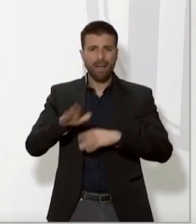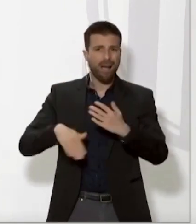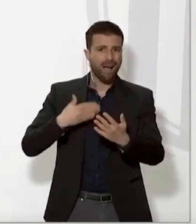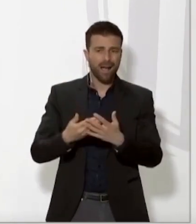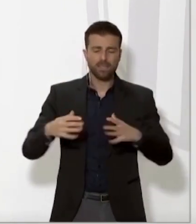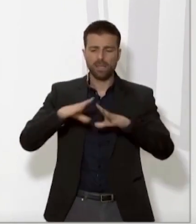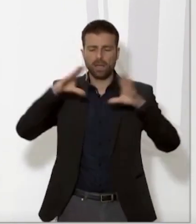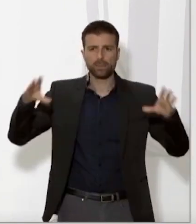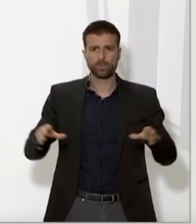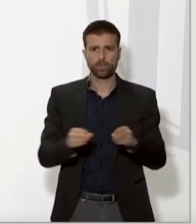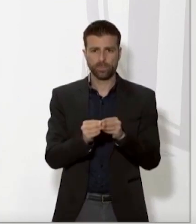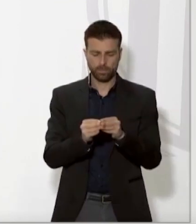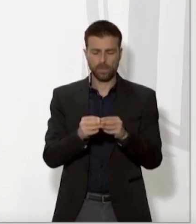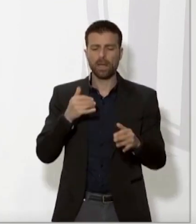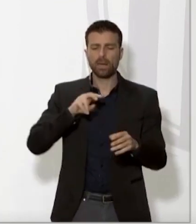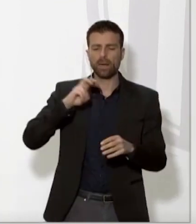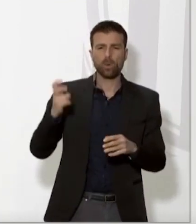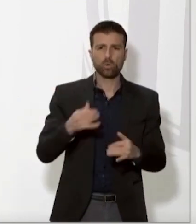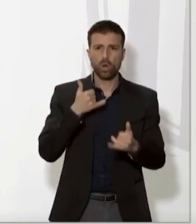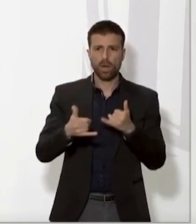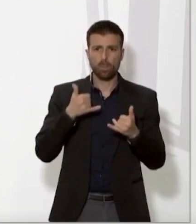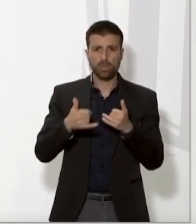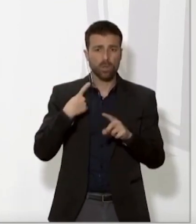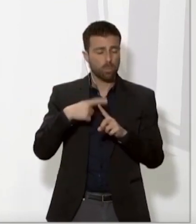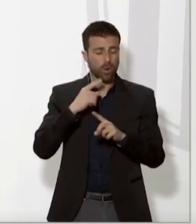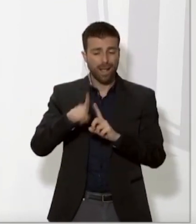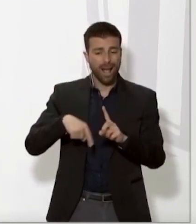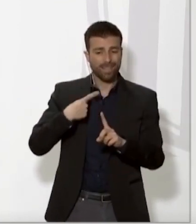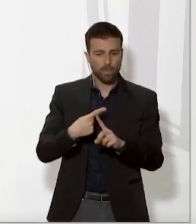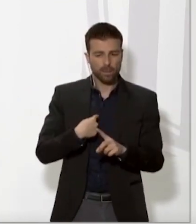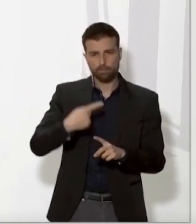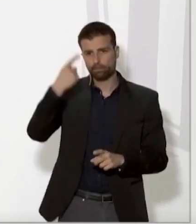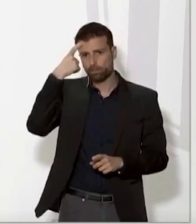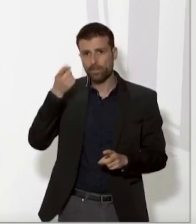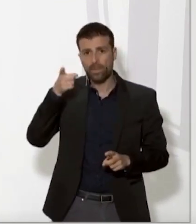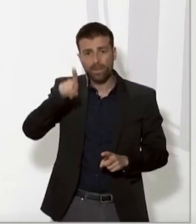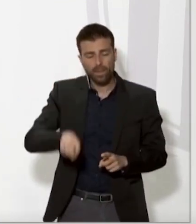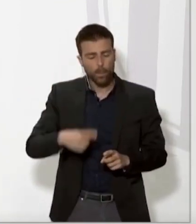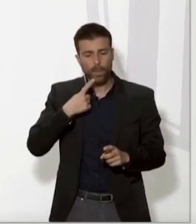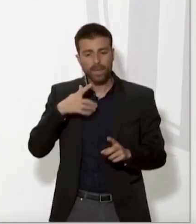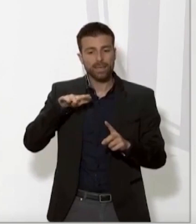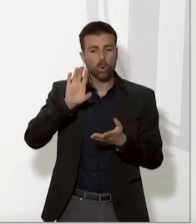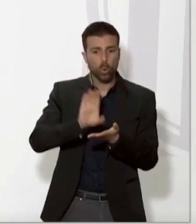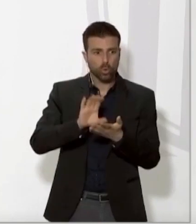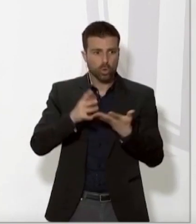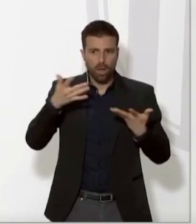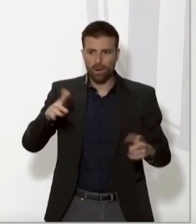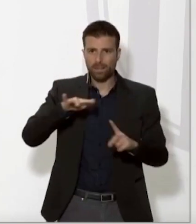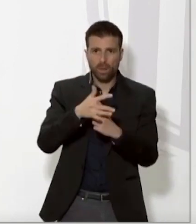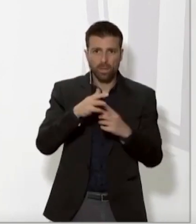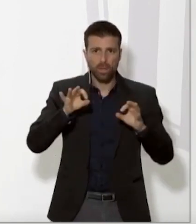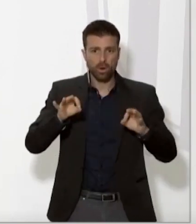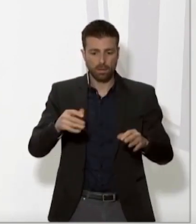resuelva el recurso de reposición porque además se debe tener en cuenta en que en qué momento del curso estamos